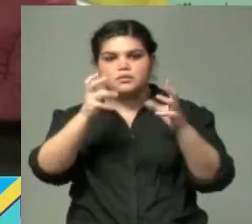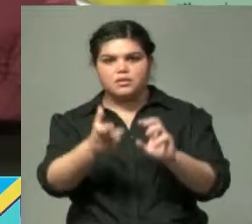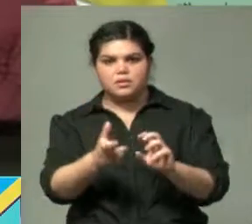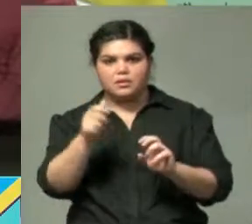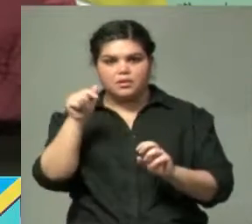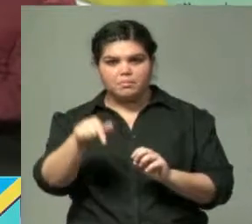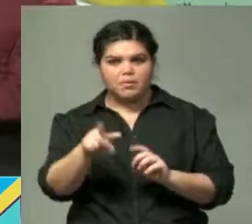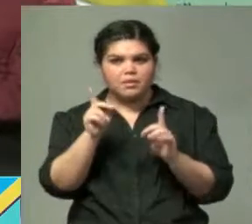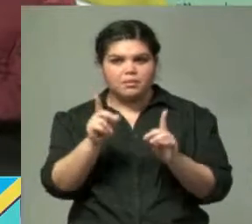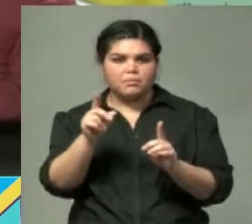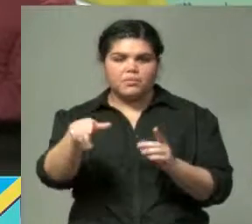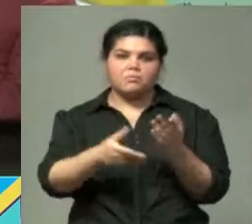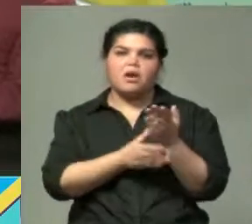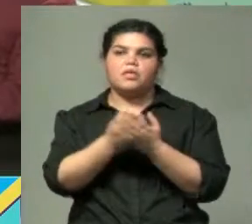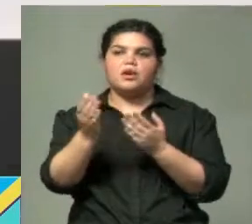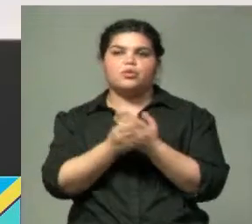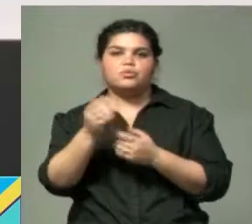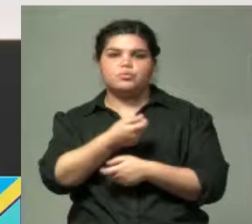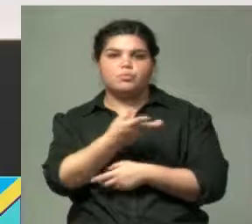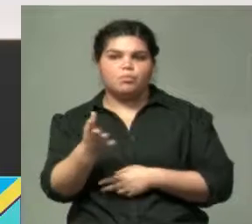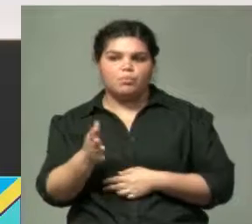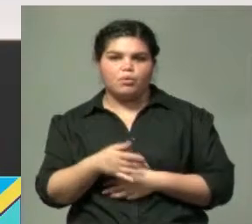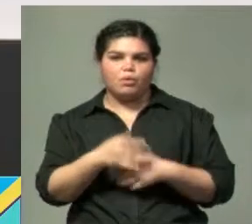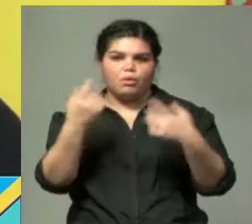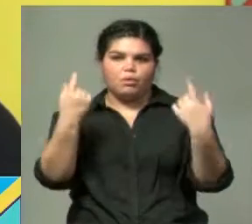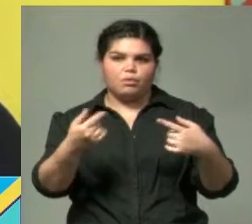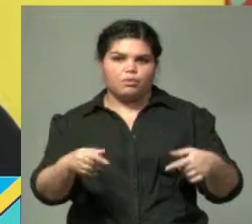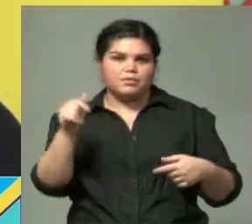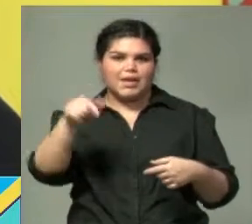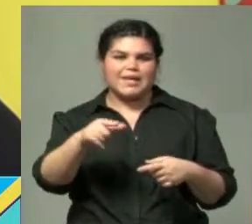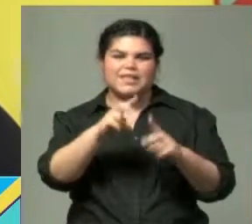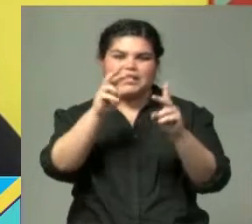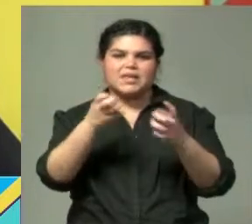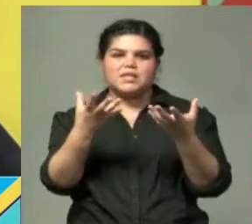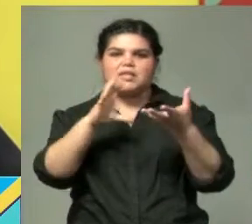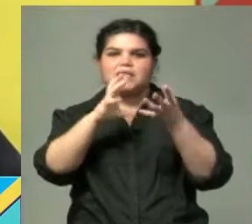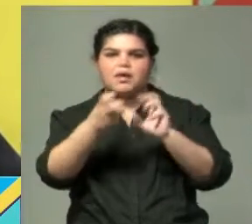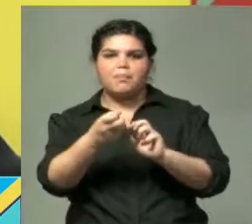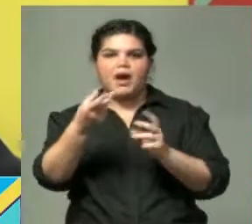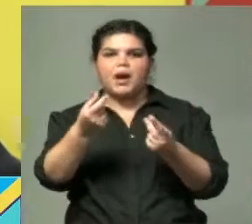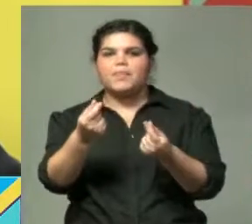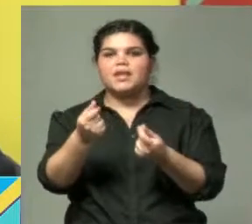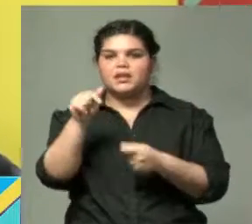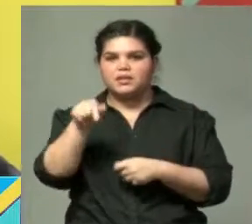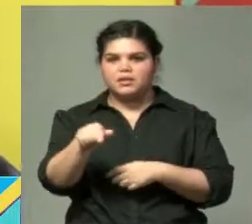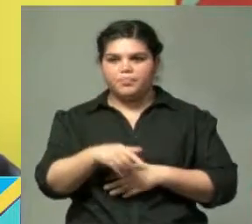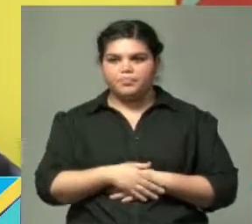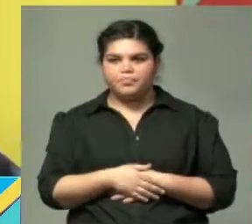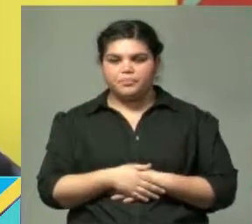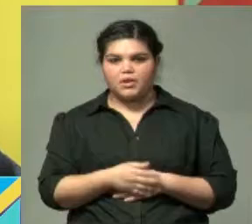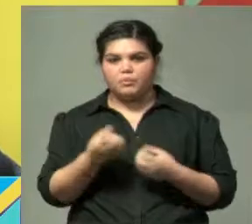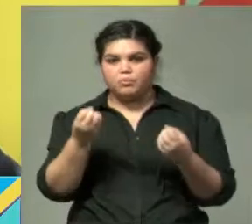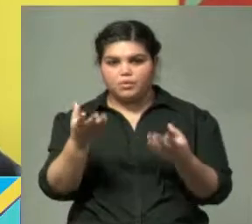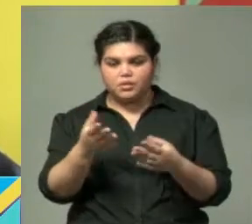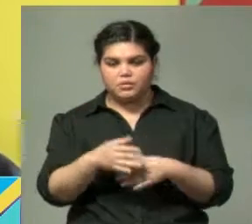enriquece el sistema de consumo, bueno, enriquece todo el sistema capitalista, si se quiere. Por eso no